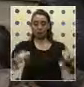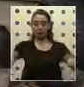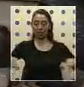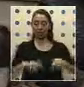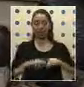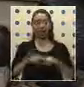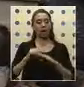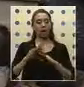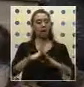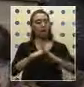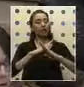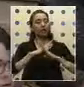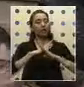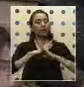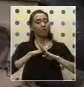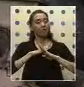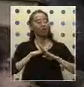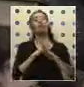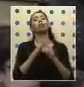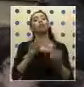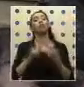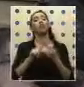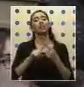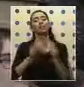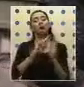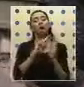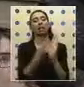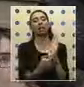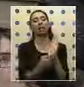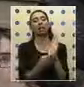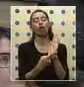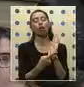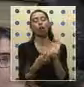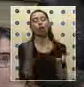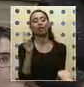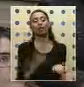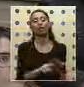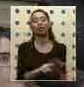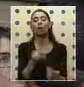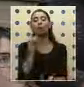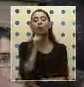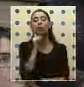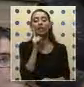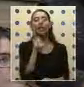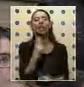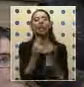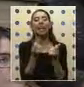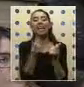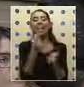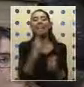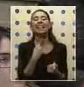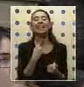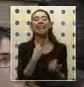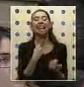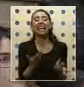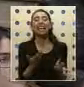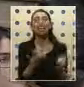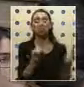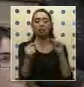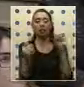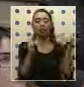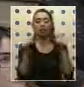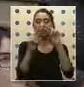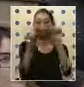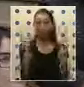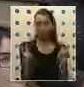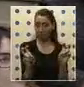inhabilitados para participar de la reforma tributaria por tener intereses en la cuestión que se debate y por lo tanto no